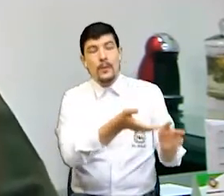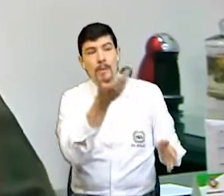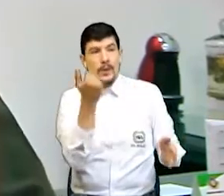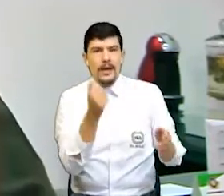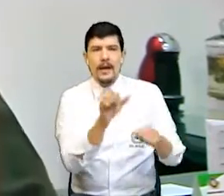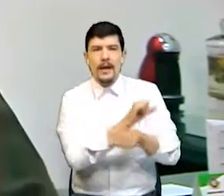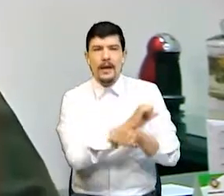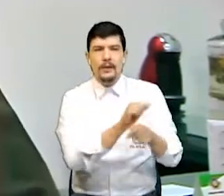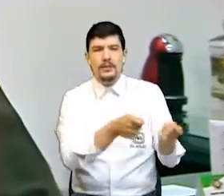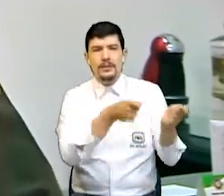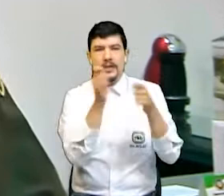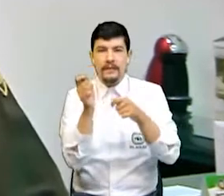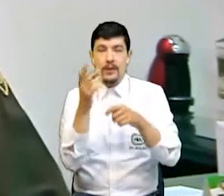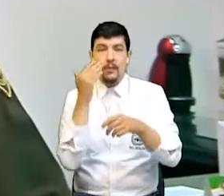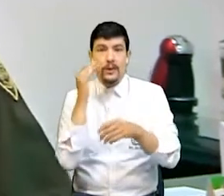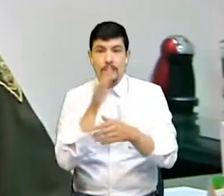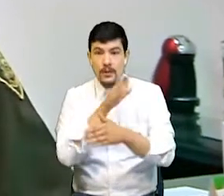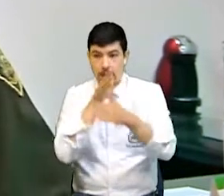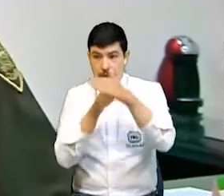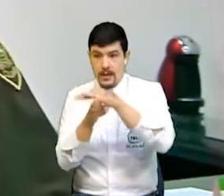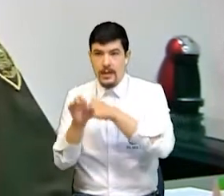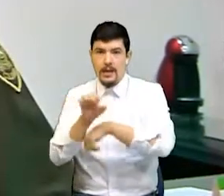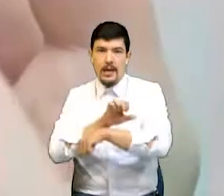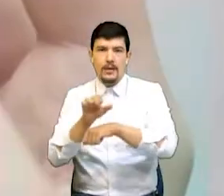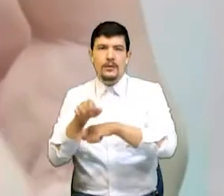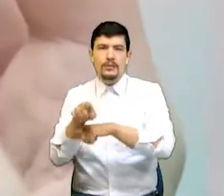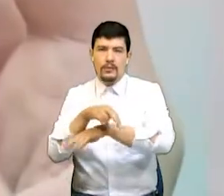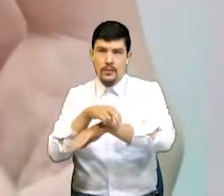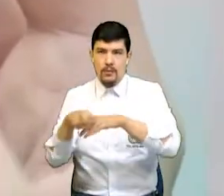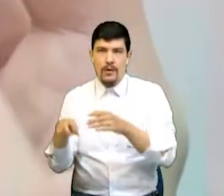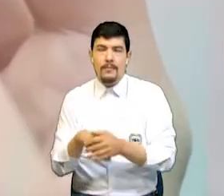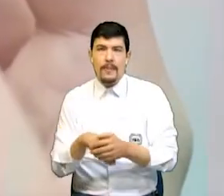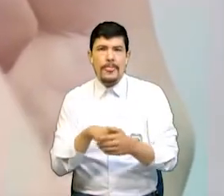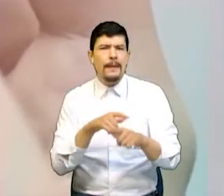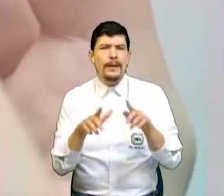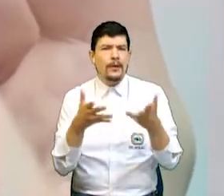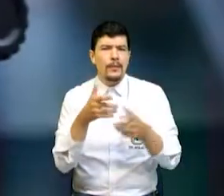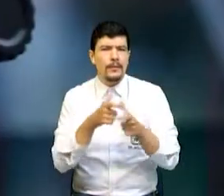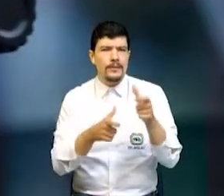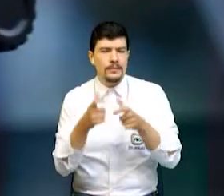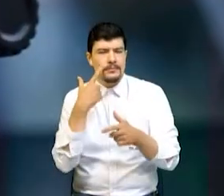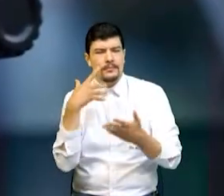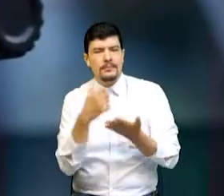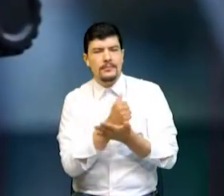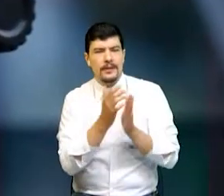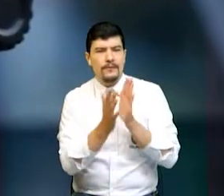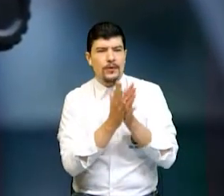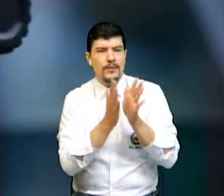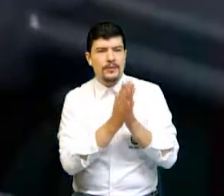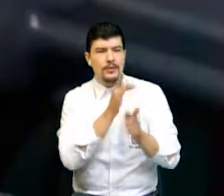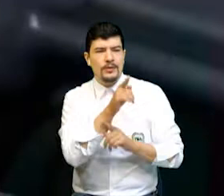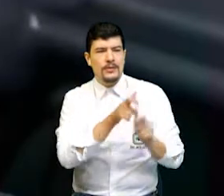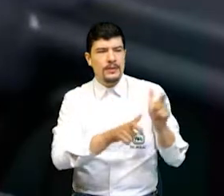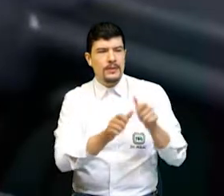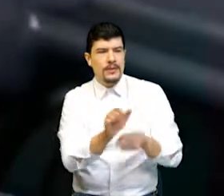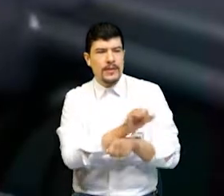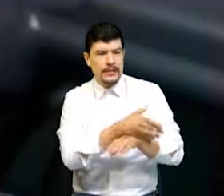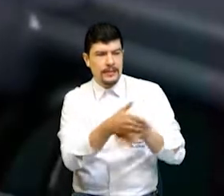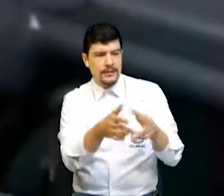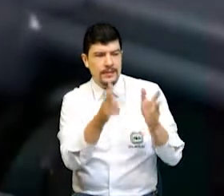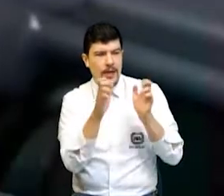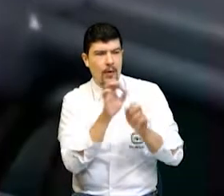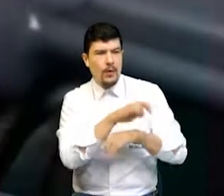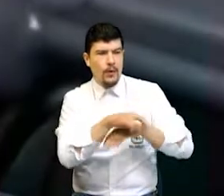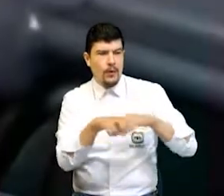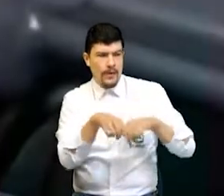vehículo y una vez cuando llegue el vehículo de hurto pero cómo llegan los delincuentes a obtener información del conductor para luego extorsionarlos